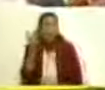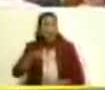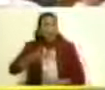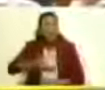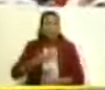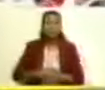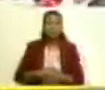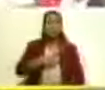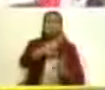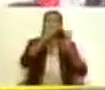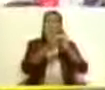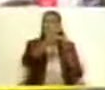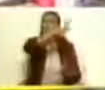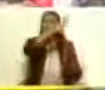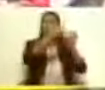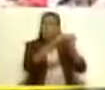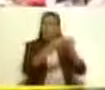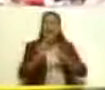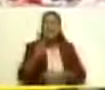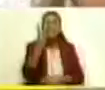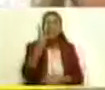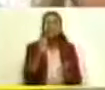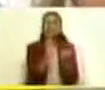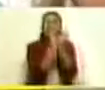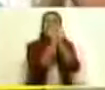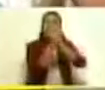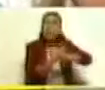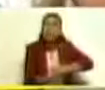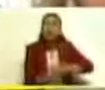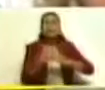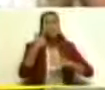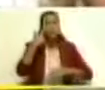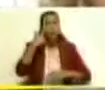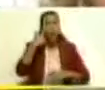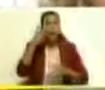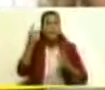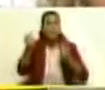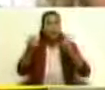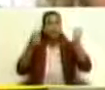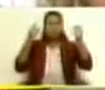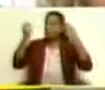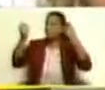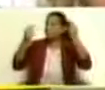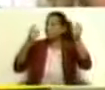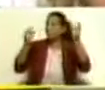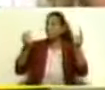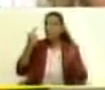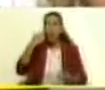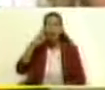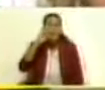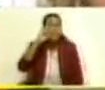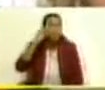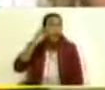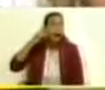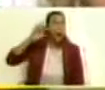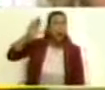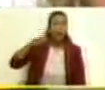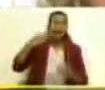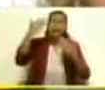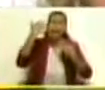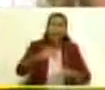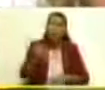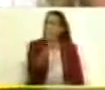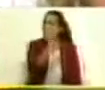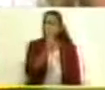En resumen, la segunda transformación nos llama a ser audaces, a mirar más allá de nuestras limitaciones